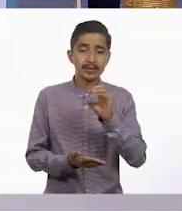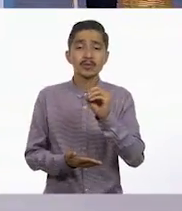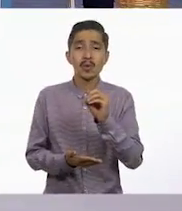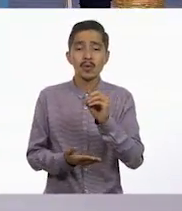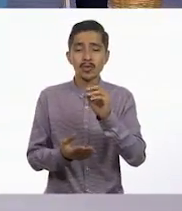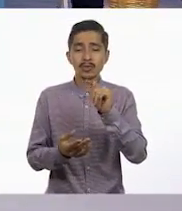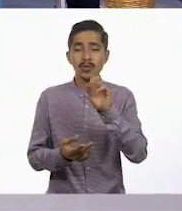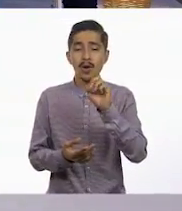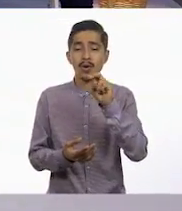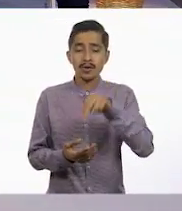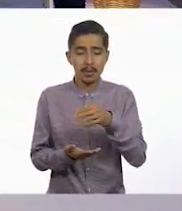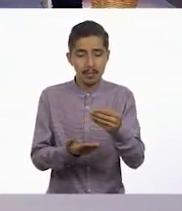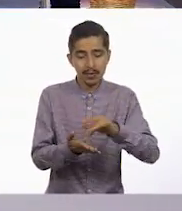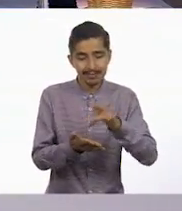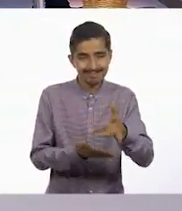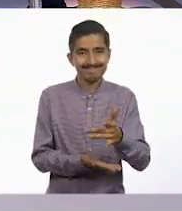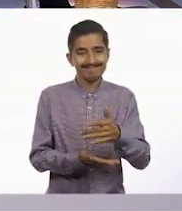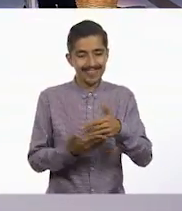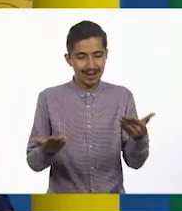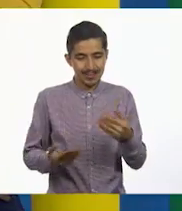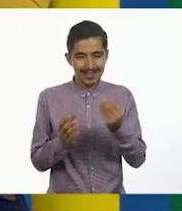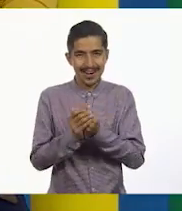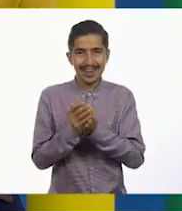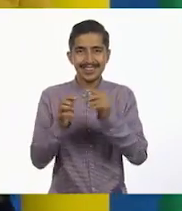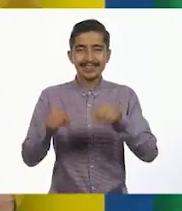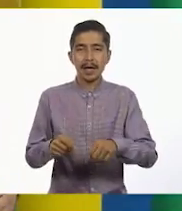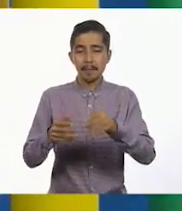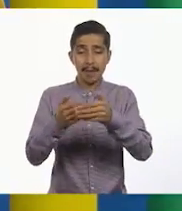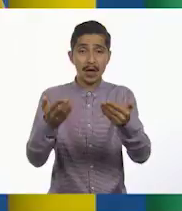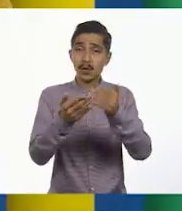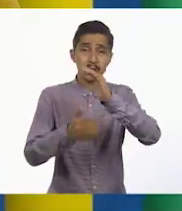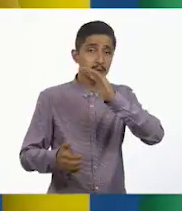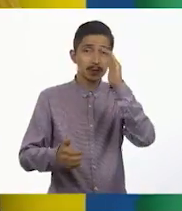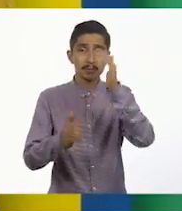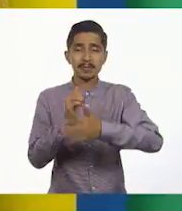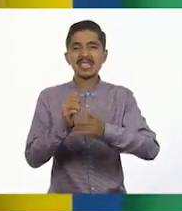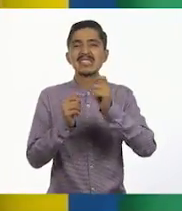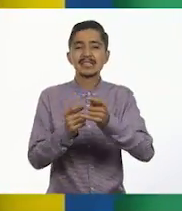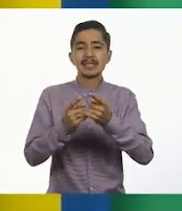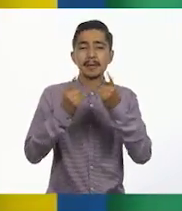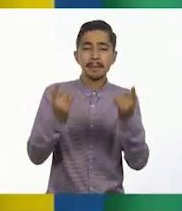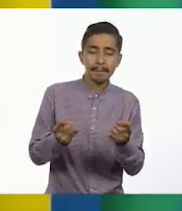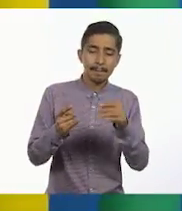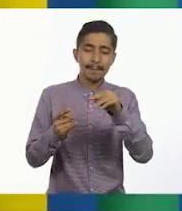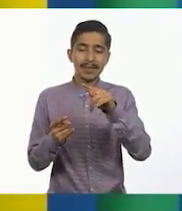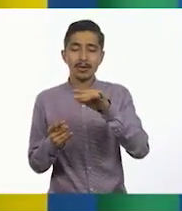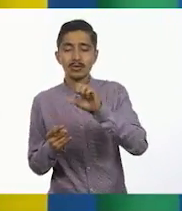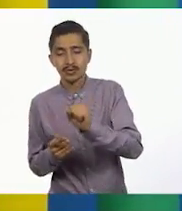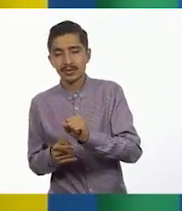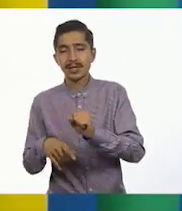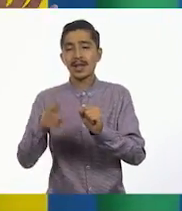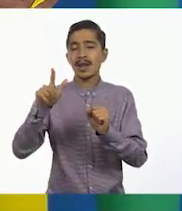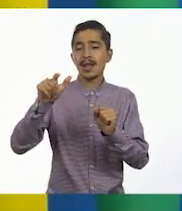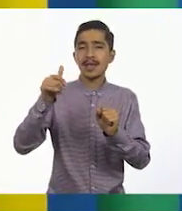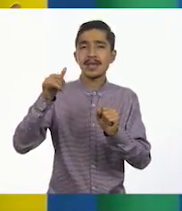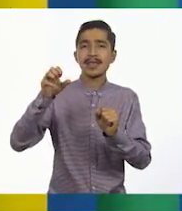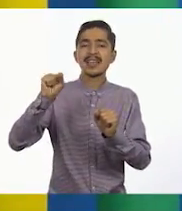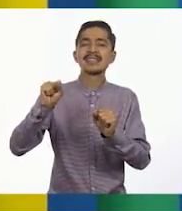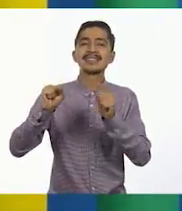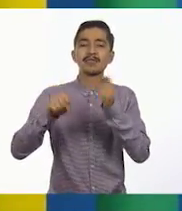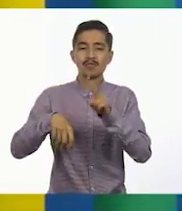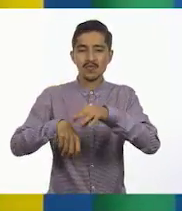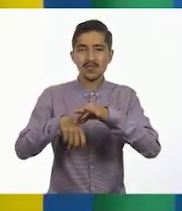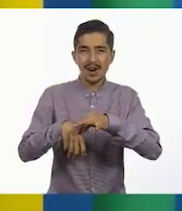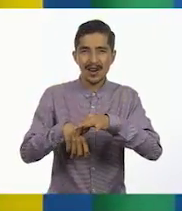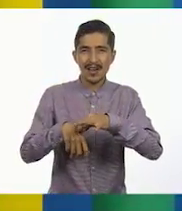Ha sido un placer estar con ustedes en esta clase. Hemos terminado con mitos y leyendas, la fantasía de la